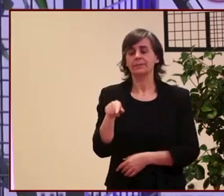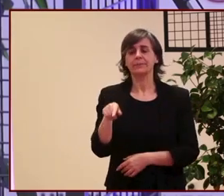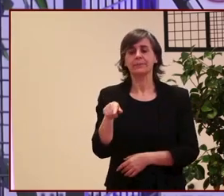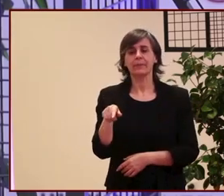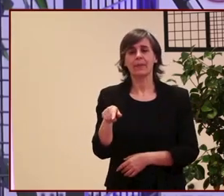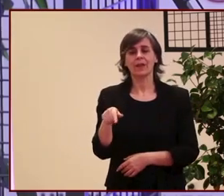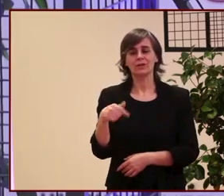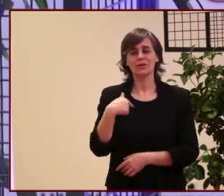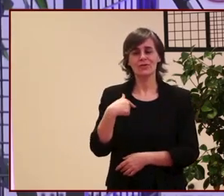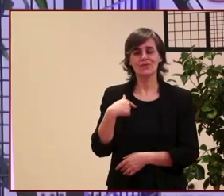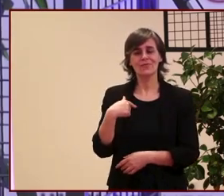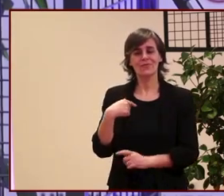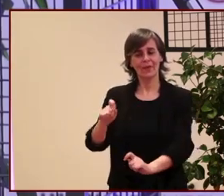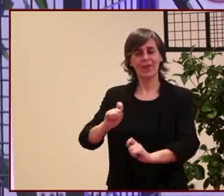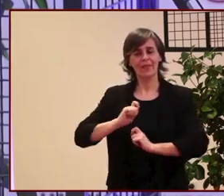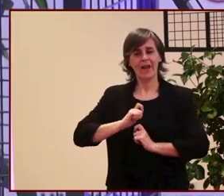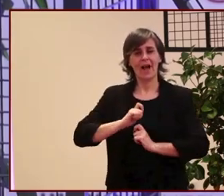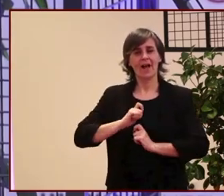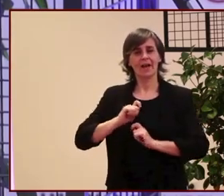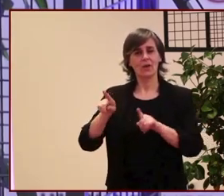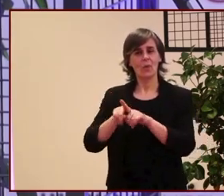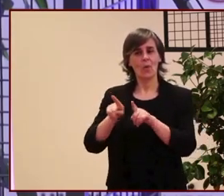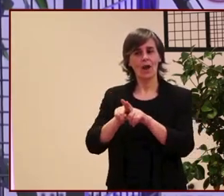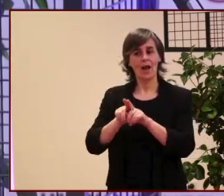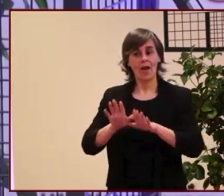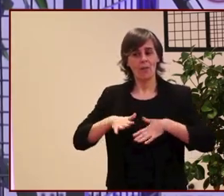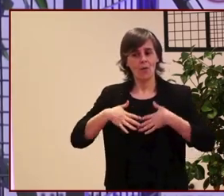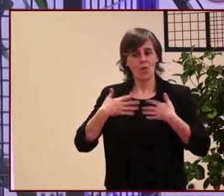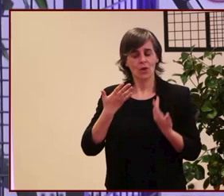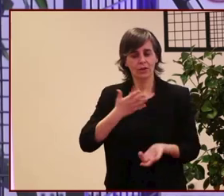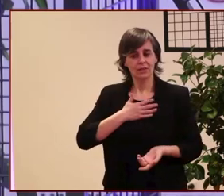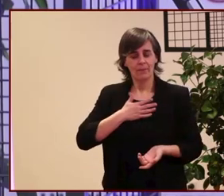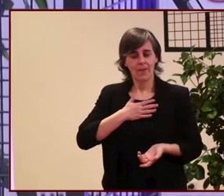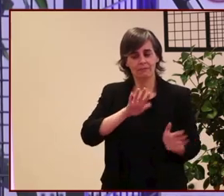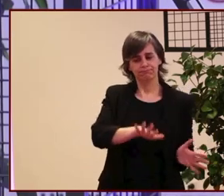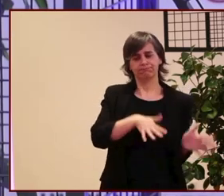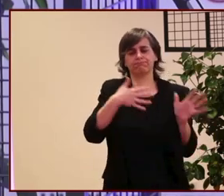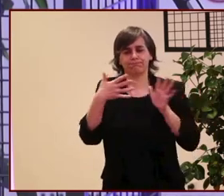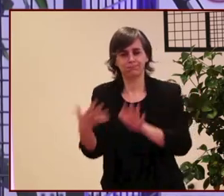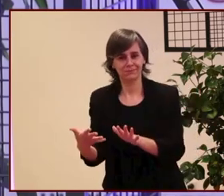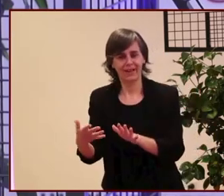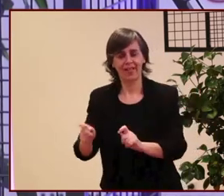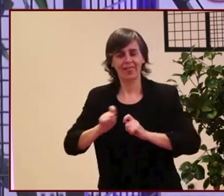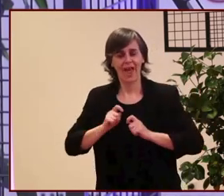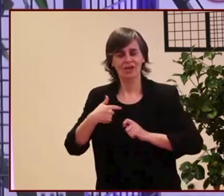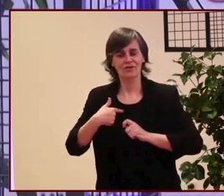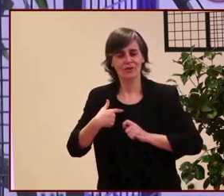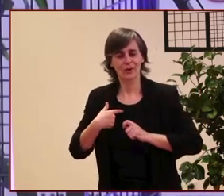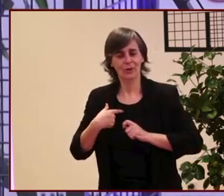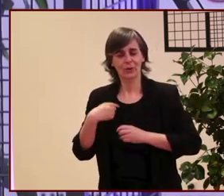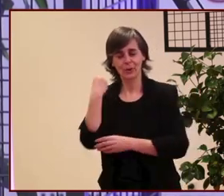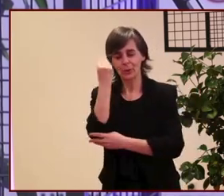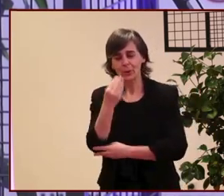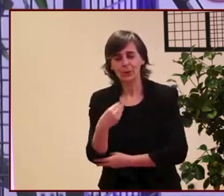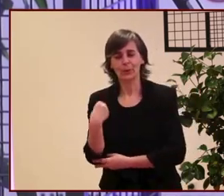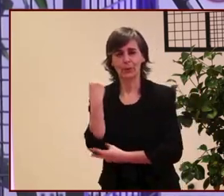y digamos cómo procesar todas esas emociones siento que uno va sanando cosas va poniendo cosas en su